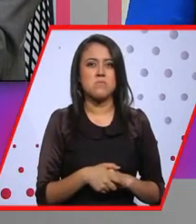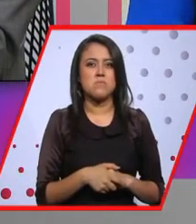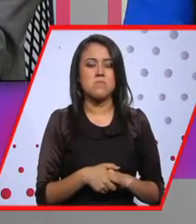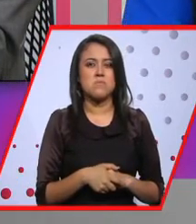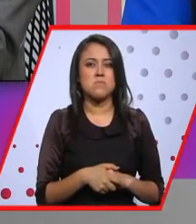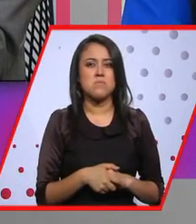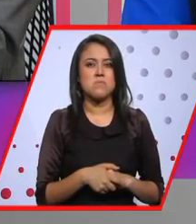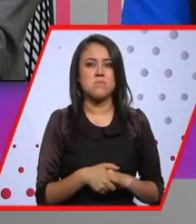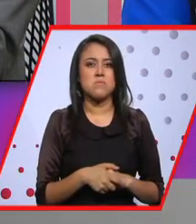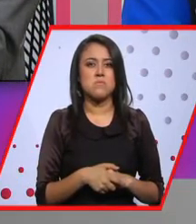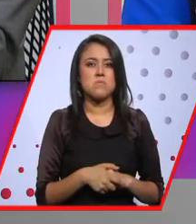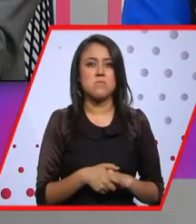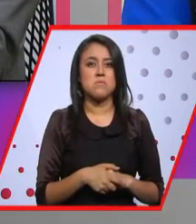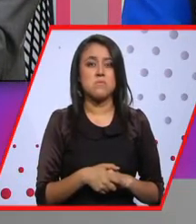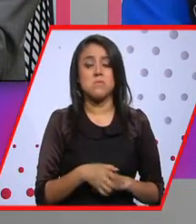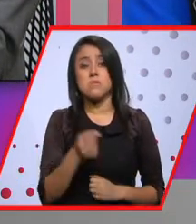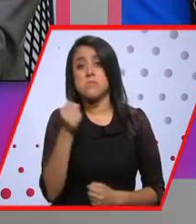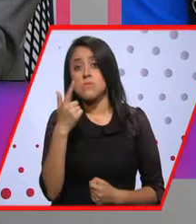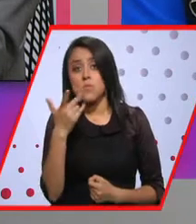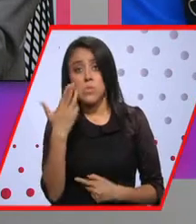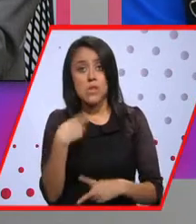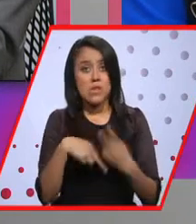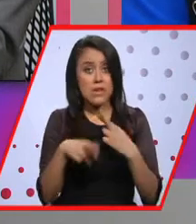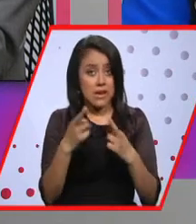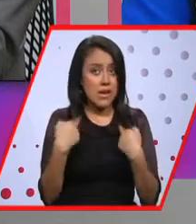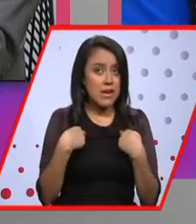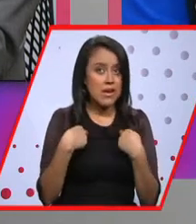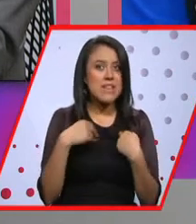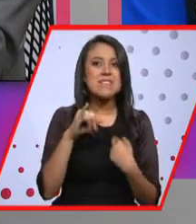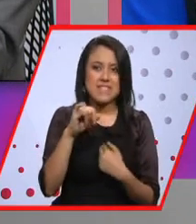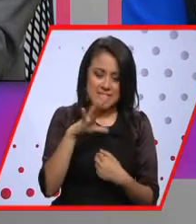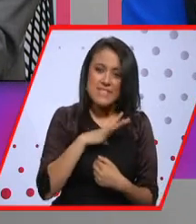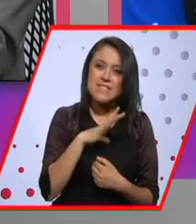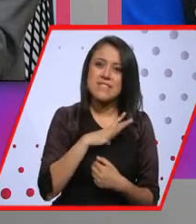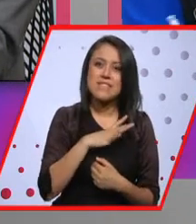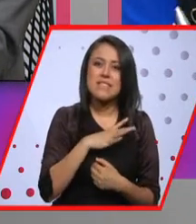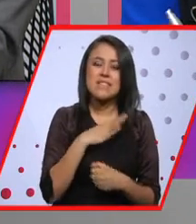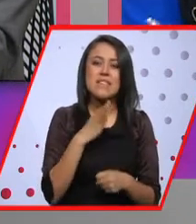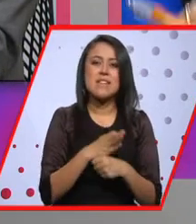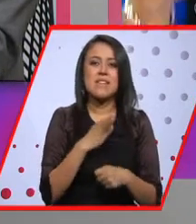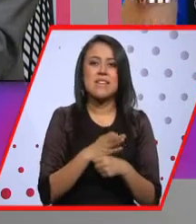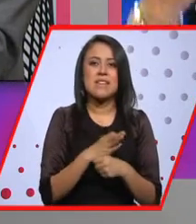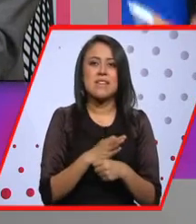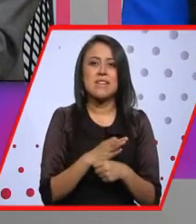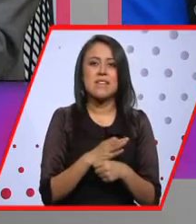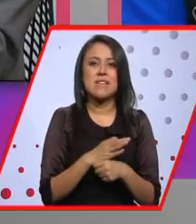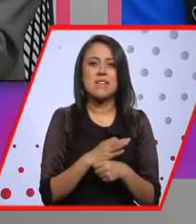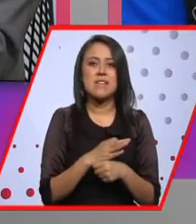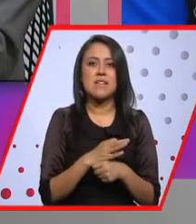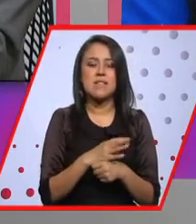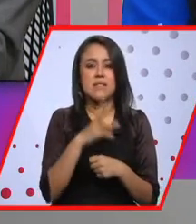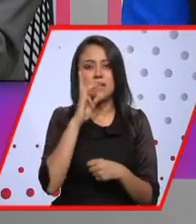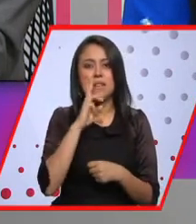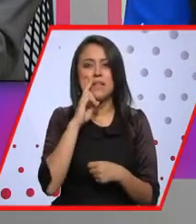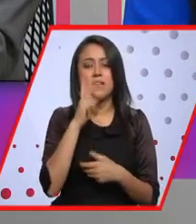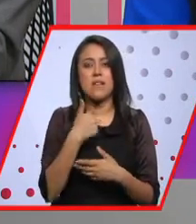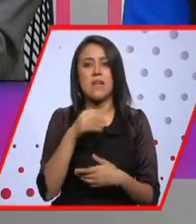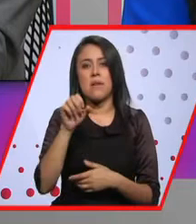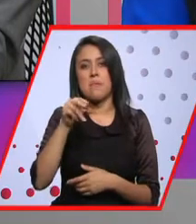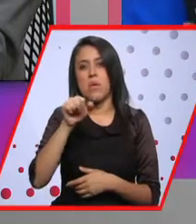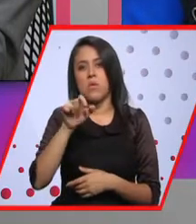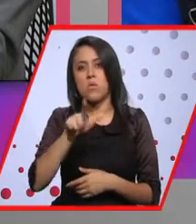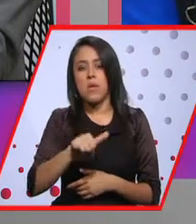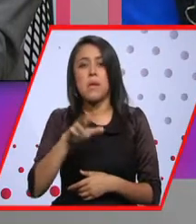Uh-huh. ¿Y nos han donado alguna vez máquinas de estas? Sí, nos han donado y estamos ya, ahora que vimos el caso de Manuel, estamos